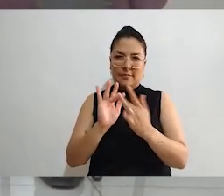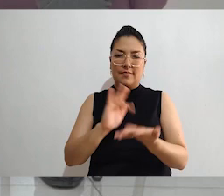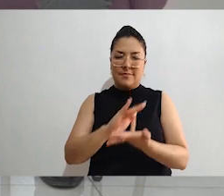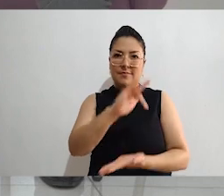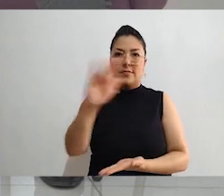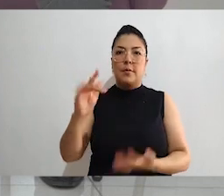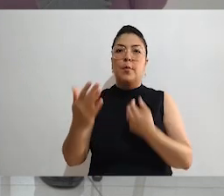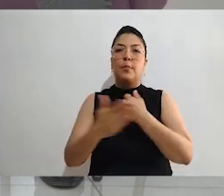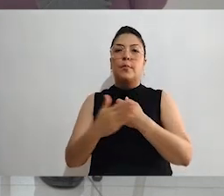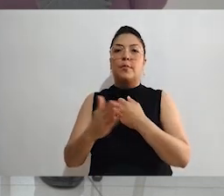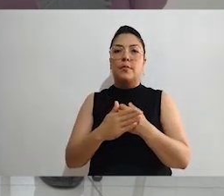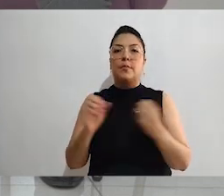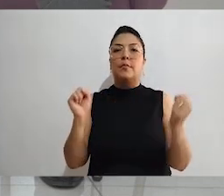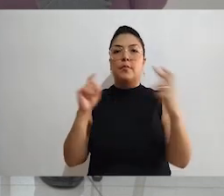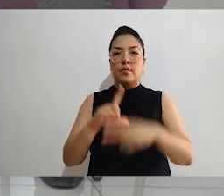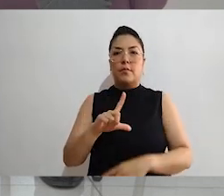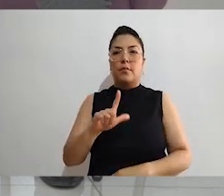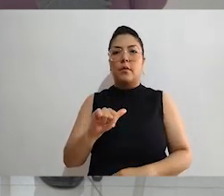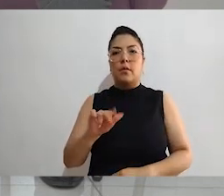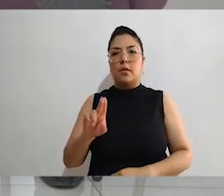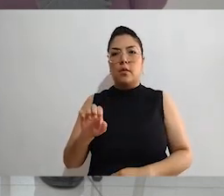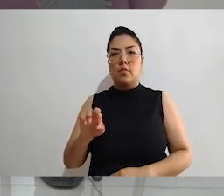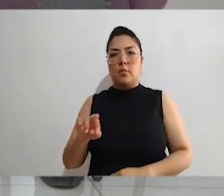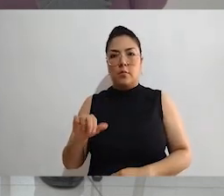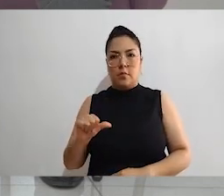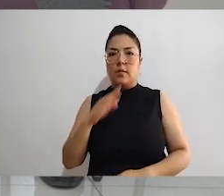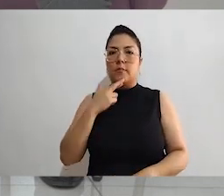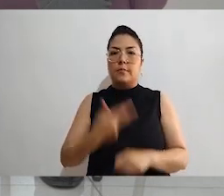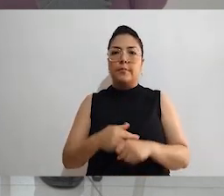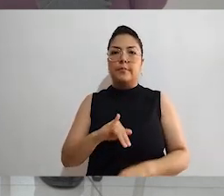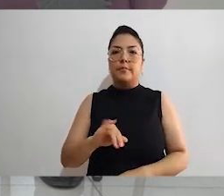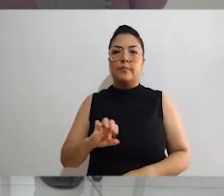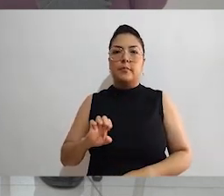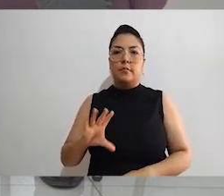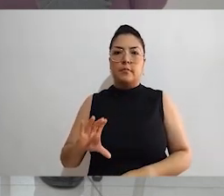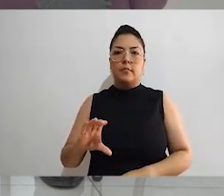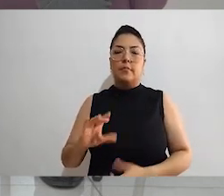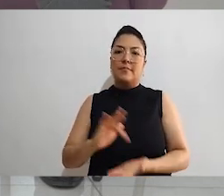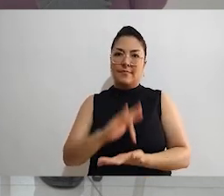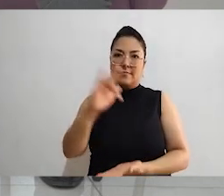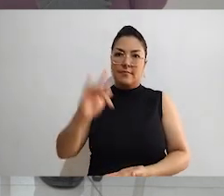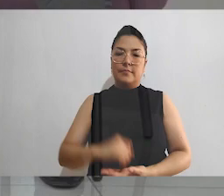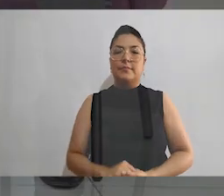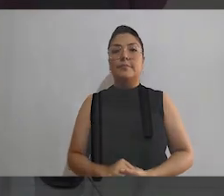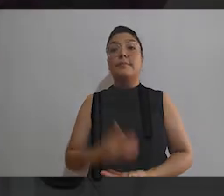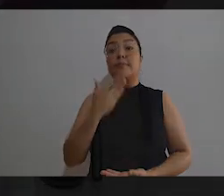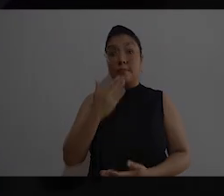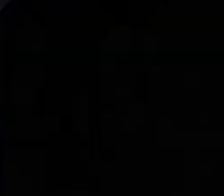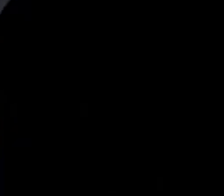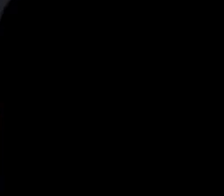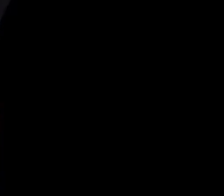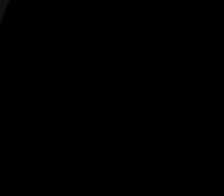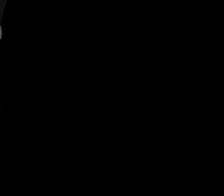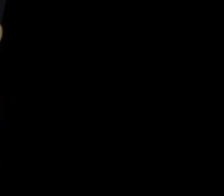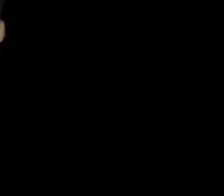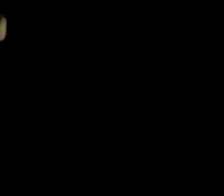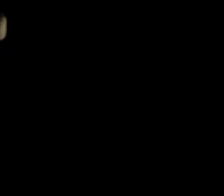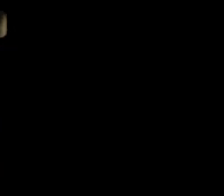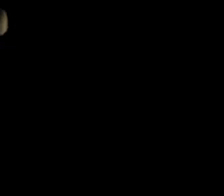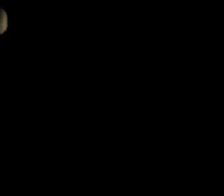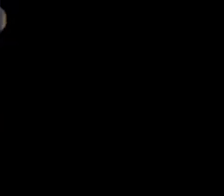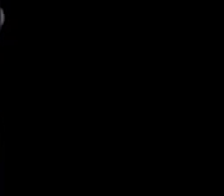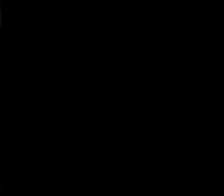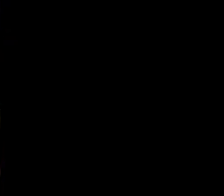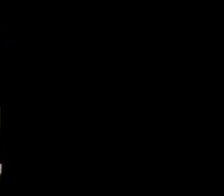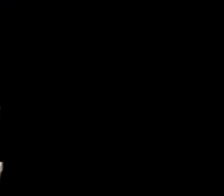siguiente emisión de La Urna, programa de radio y televisión del Instituto Electoral de Coahuila. Muchísimas gracias. Y bueno, fue todo. Muchísimas gracias por